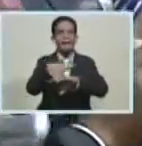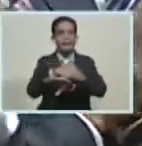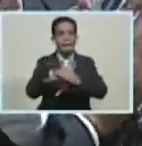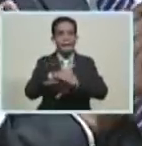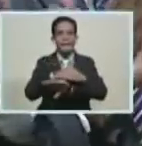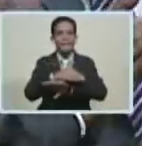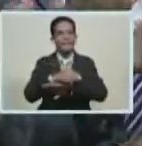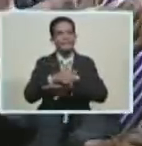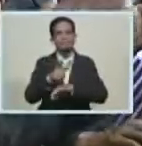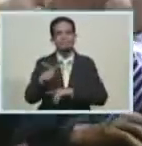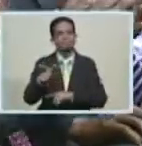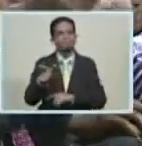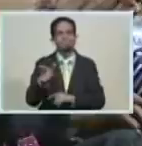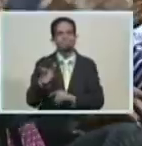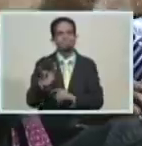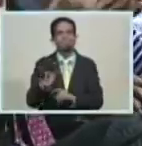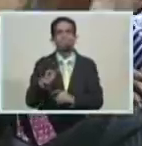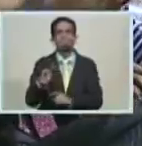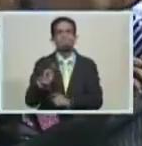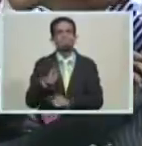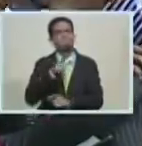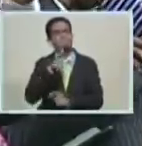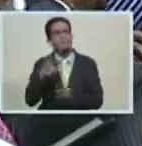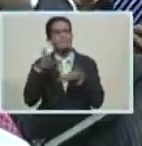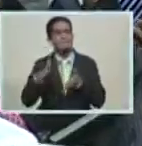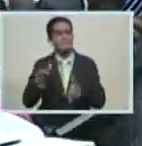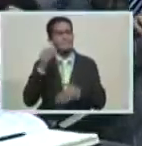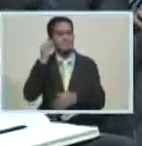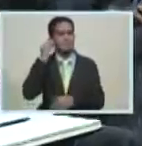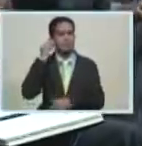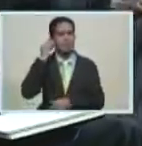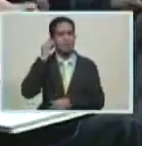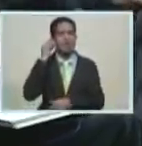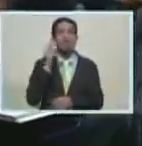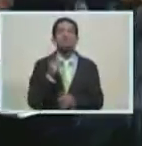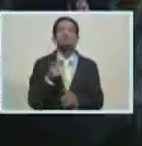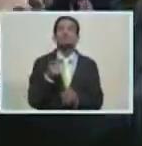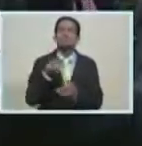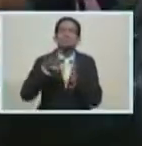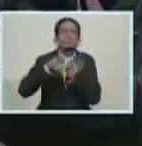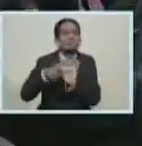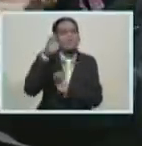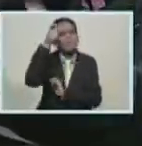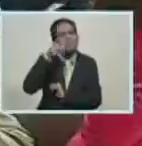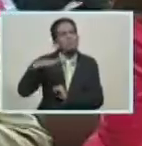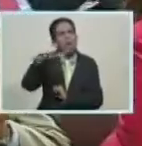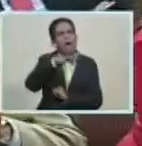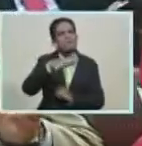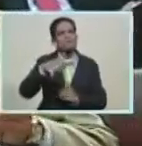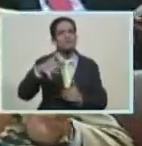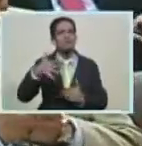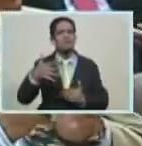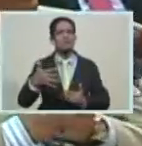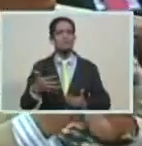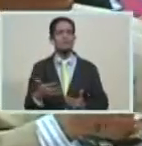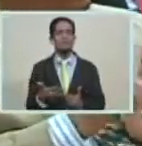criminal, es un malnacido que roba a nuestro pueblo, chicos.